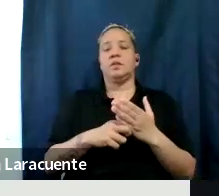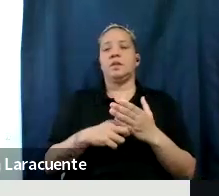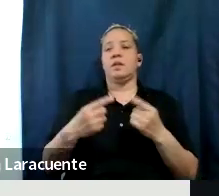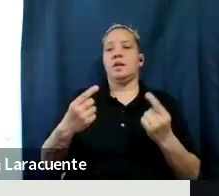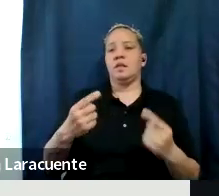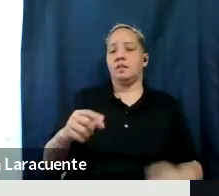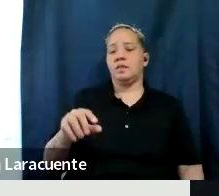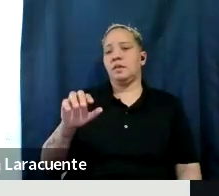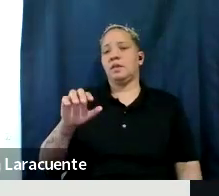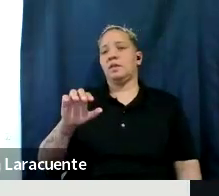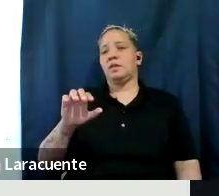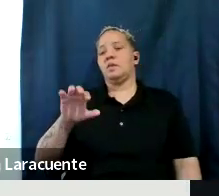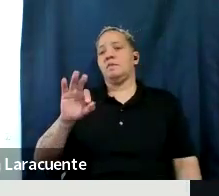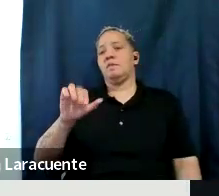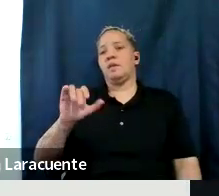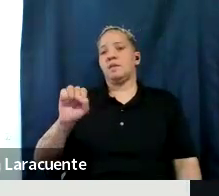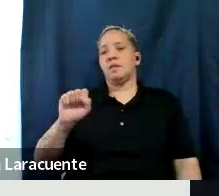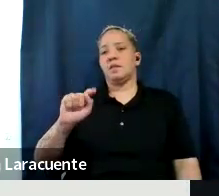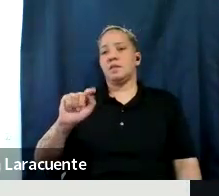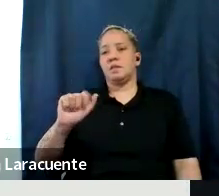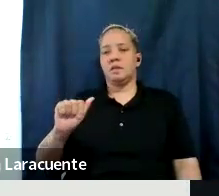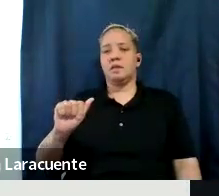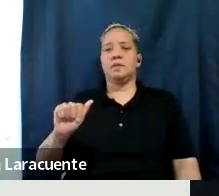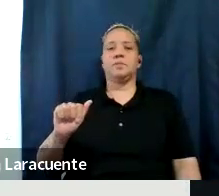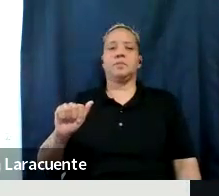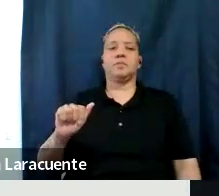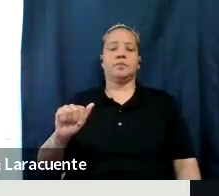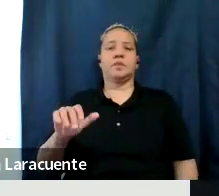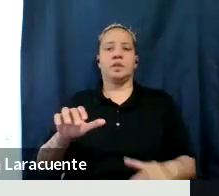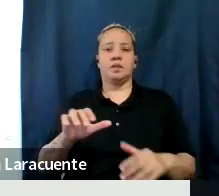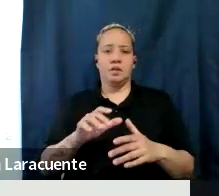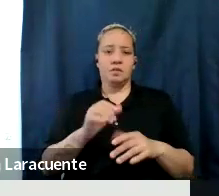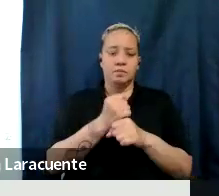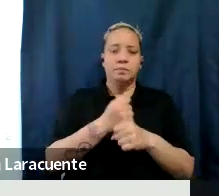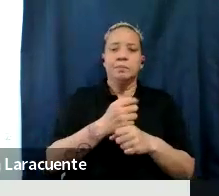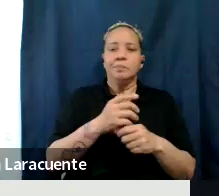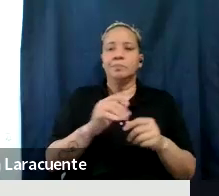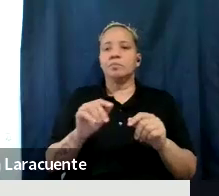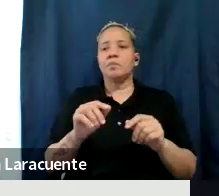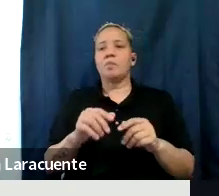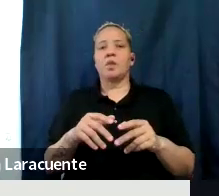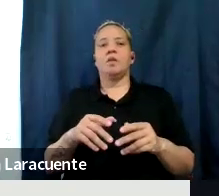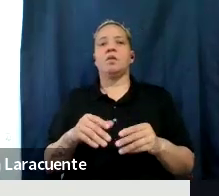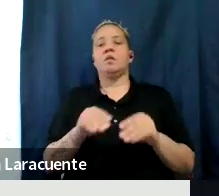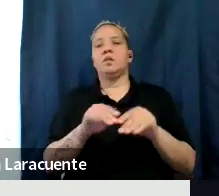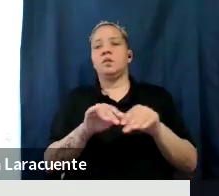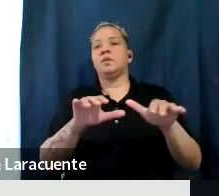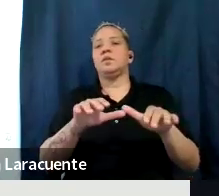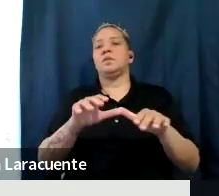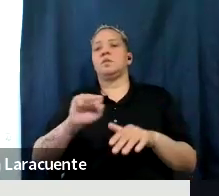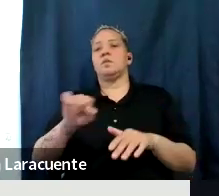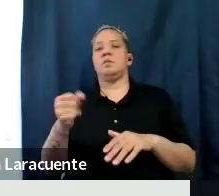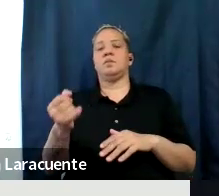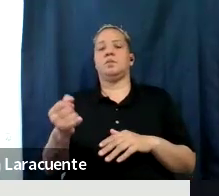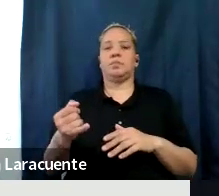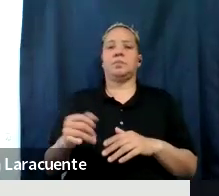y prorrepublicanas que se publicaron en San Juan de Puerto Rico en favor de la República Española y también